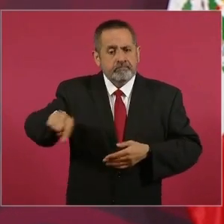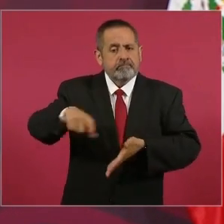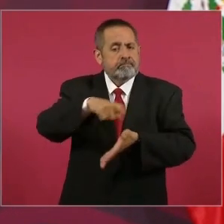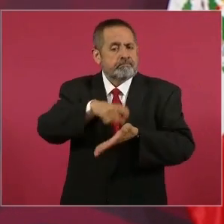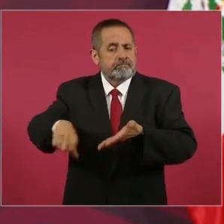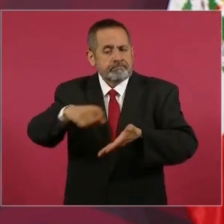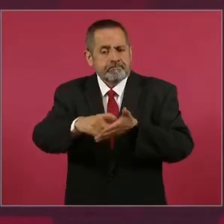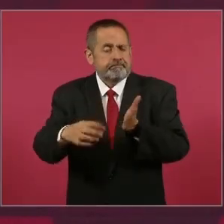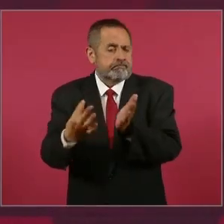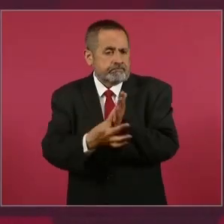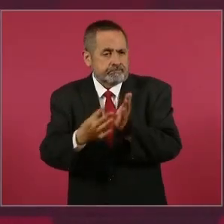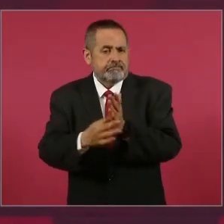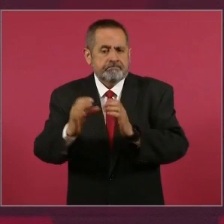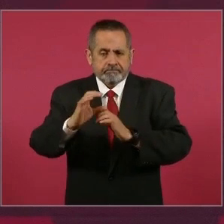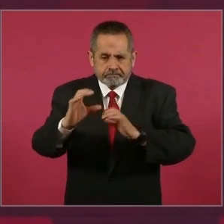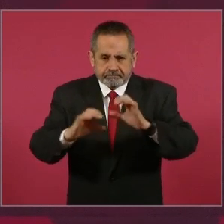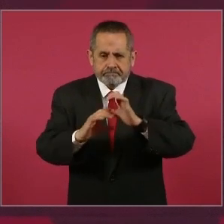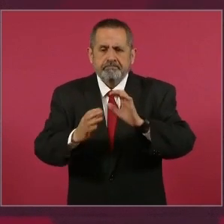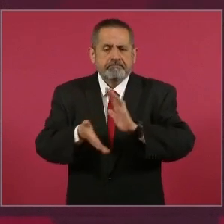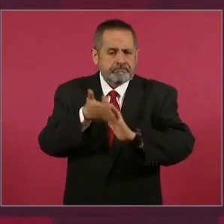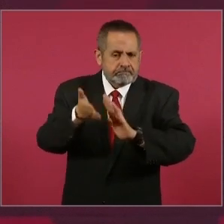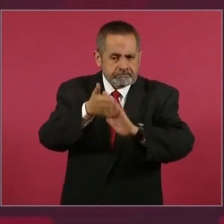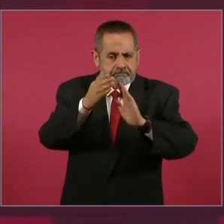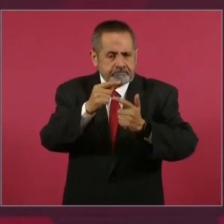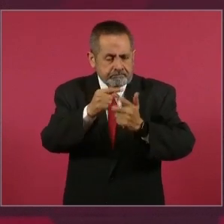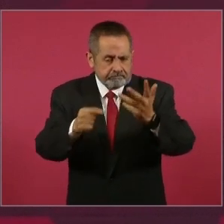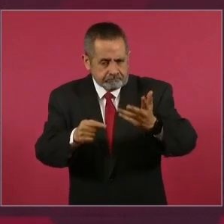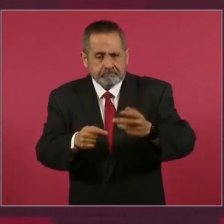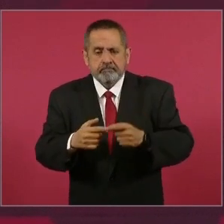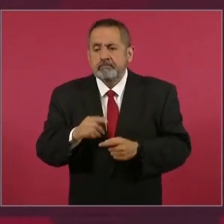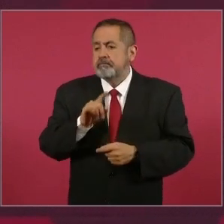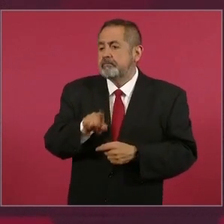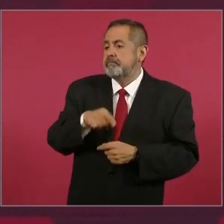materiales y el pago de maestros